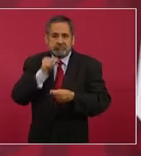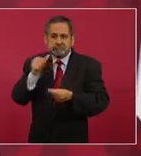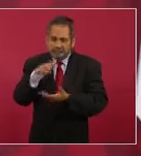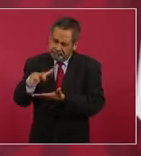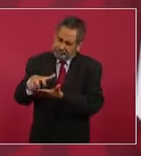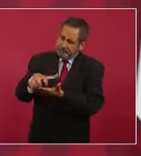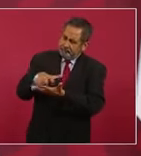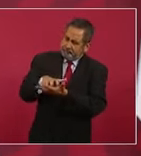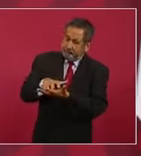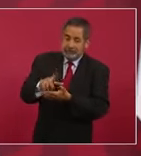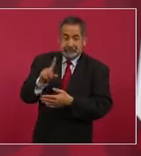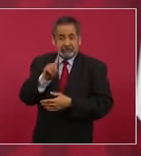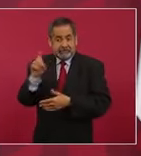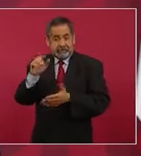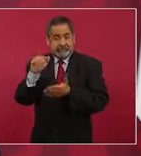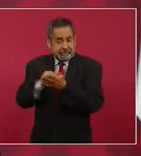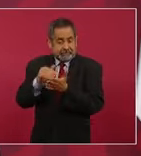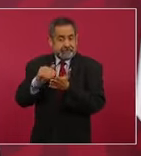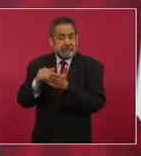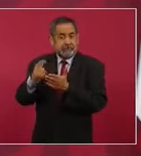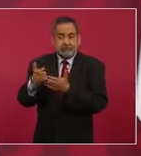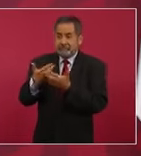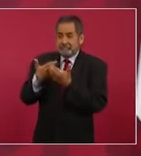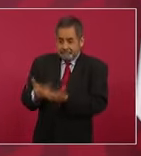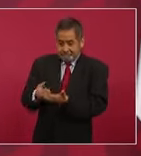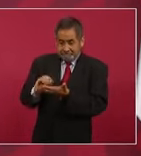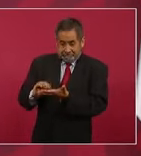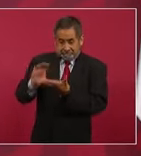más de 100,000 millones de pesos,